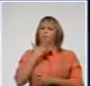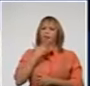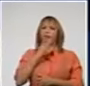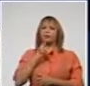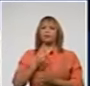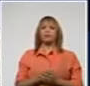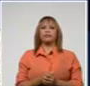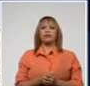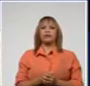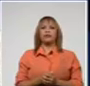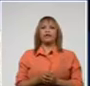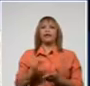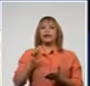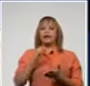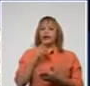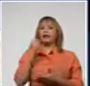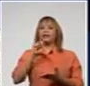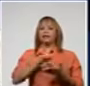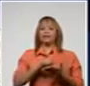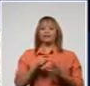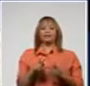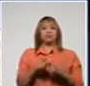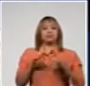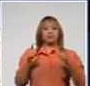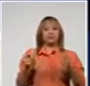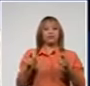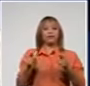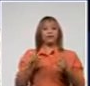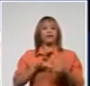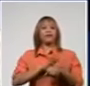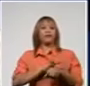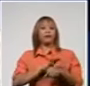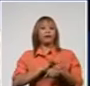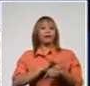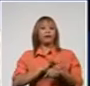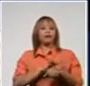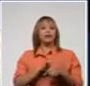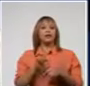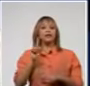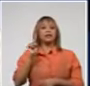el epicentro de la enfermedad, con